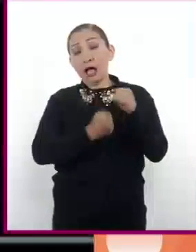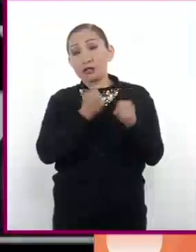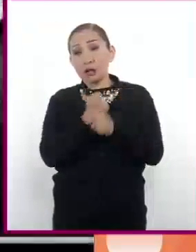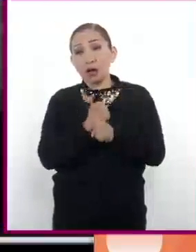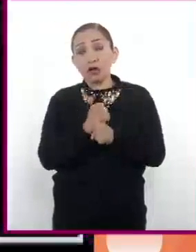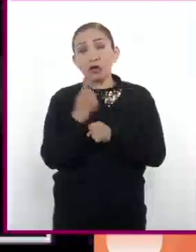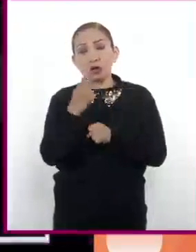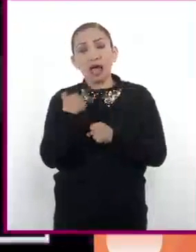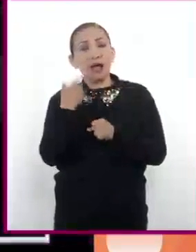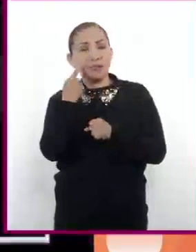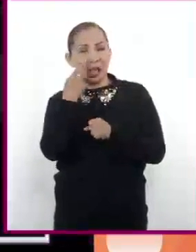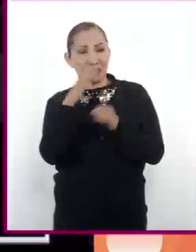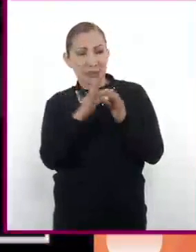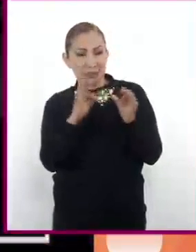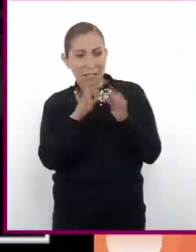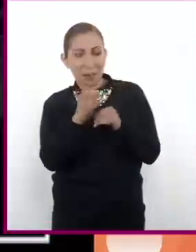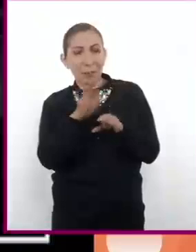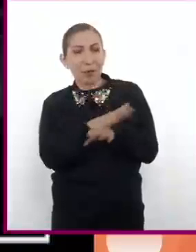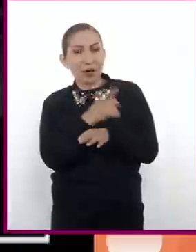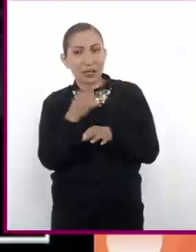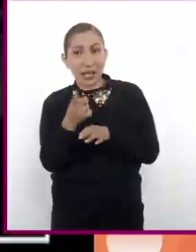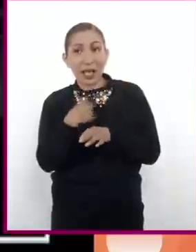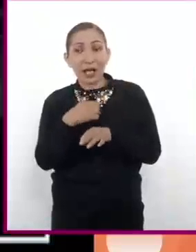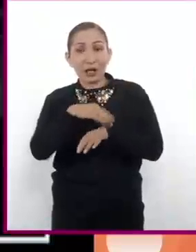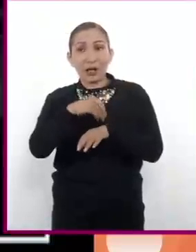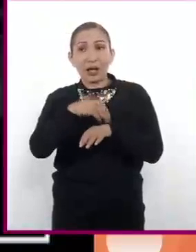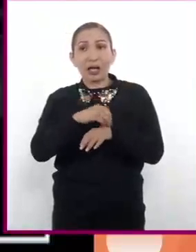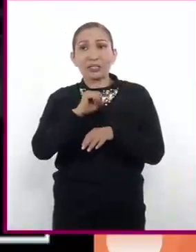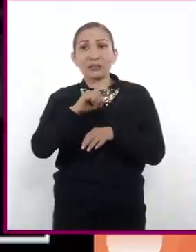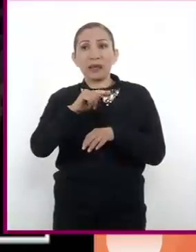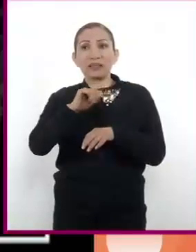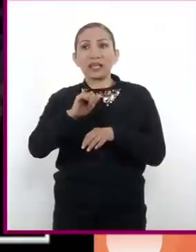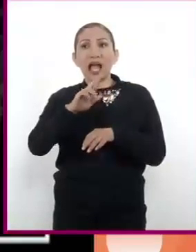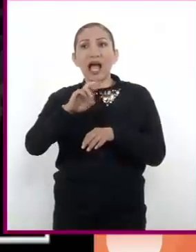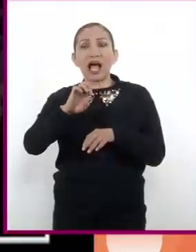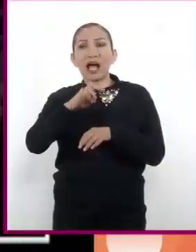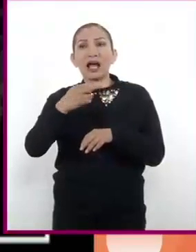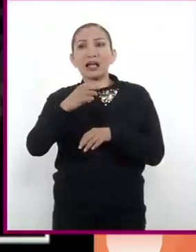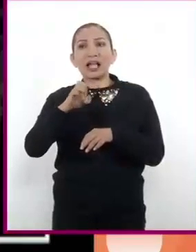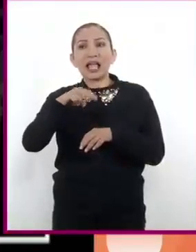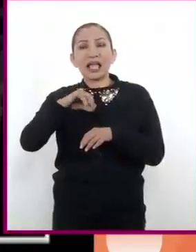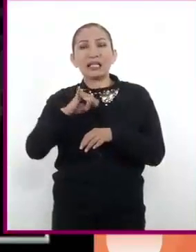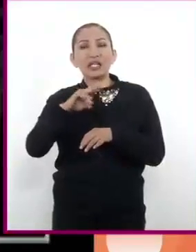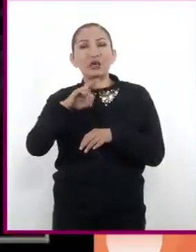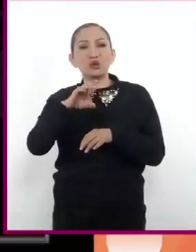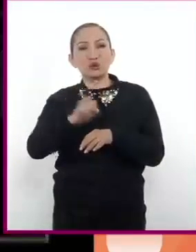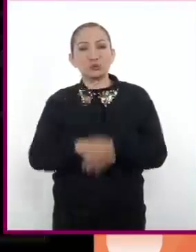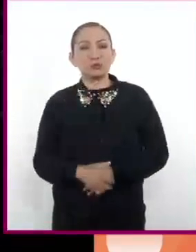que alguien dio una explicación a este hecho, el sueco Svante Arrhenius.